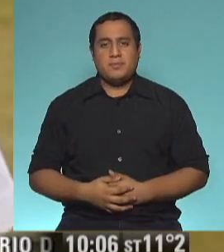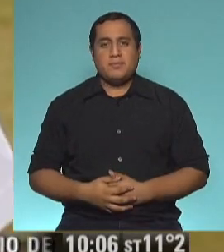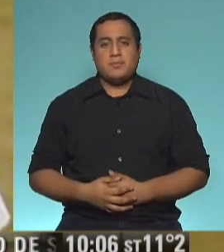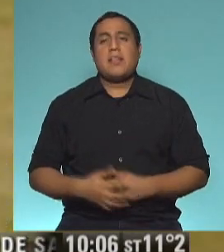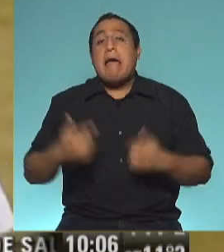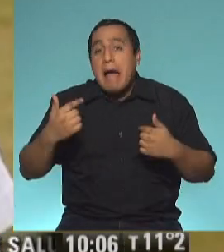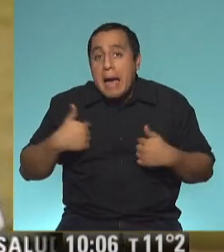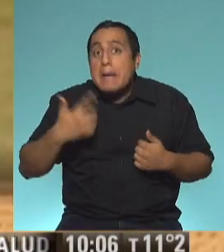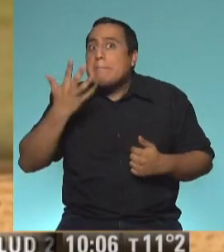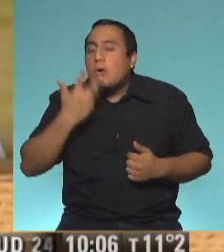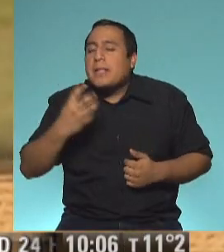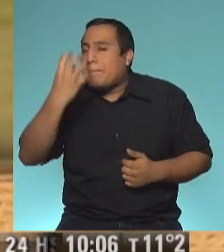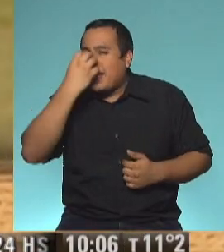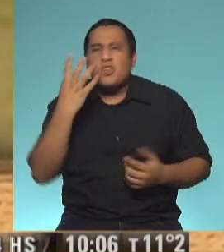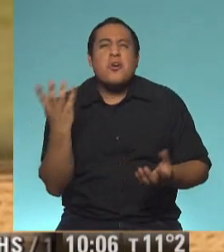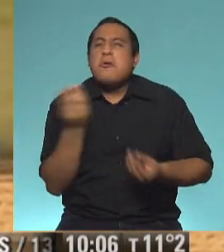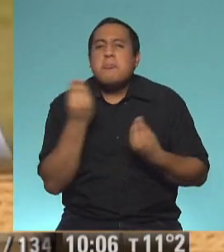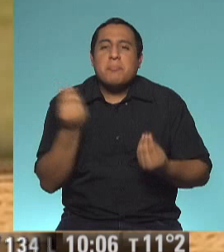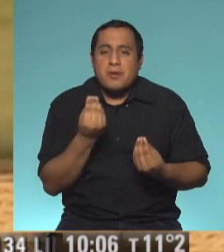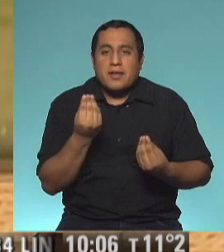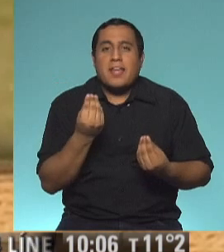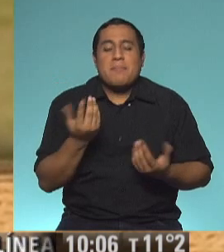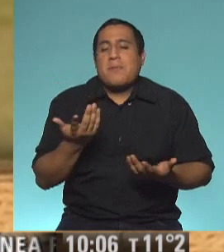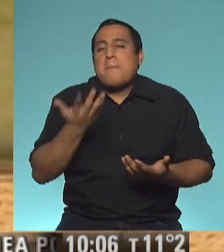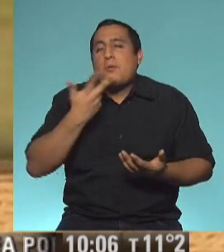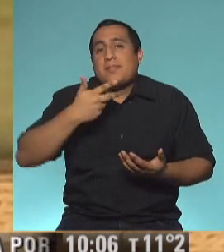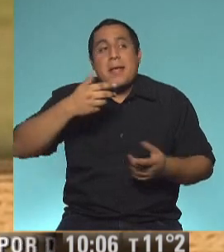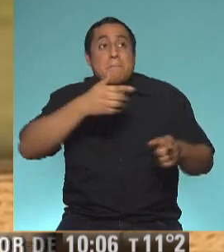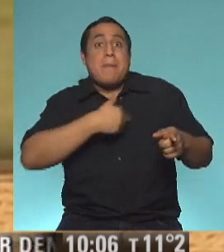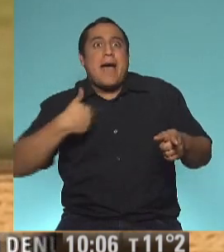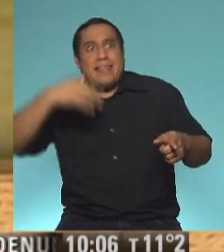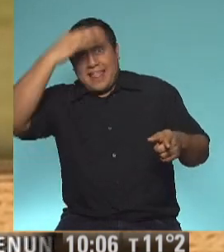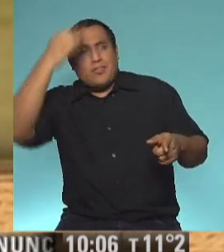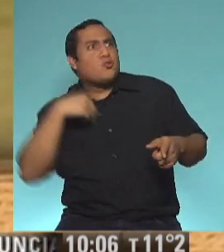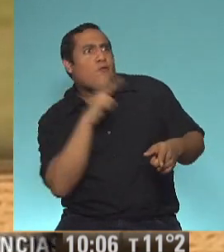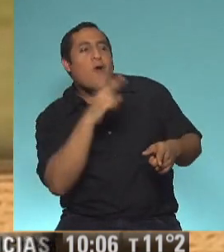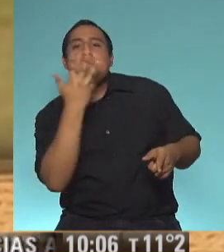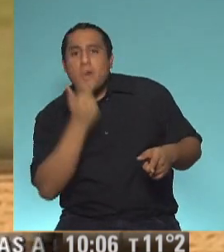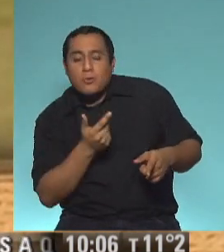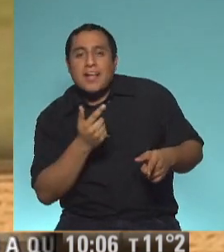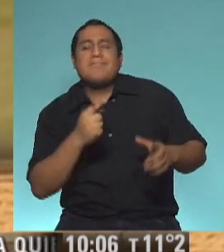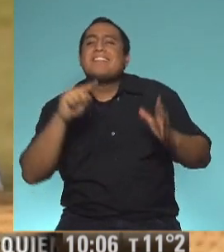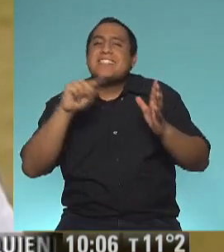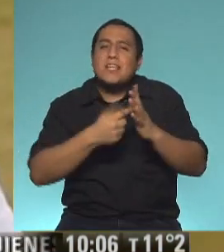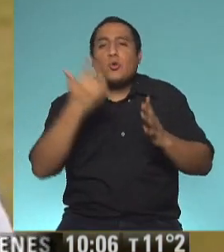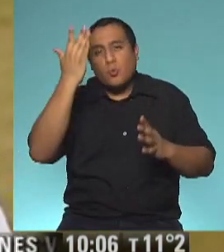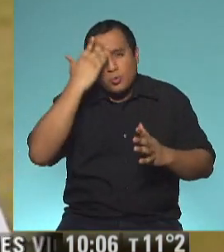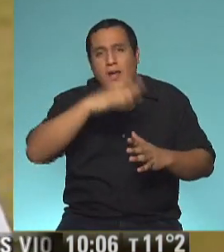A mí me gusta ser payaso porque mi mamá hace teatro y me gusta cómo hace mi mamá. Y encima en el Centro Cultural de